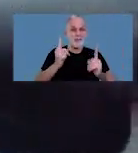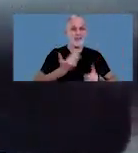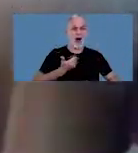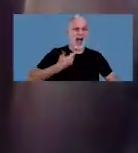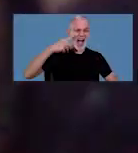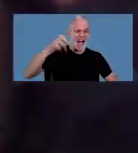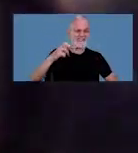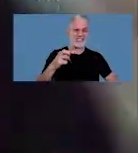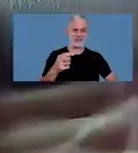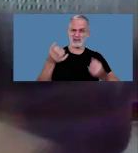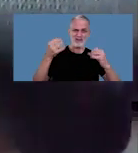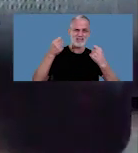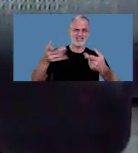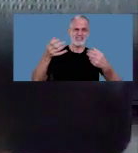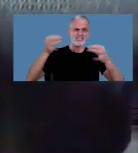esté eximiendo.